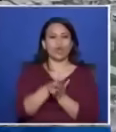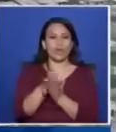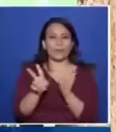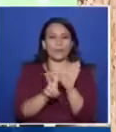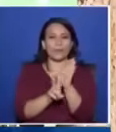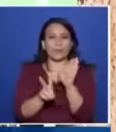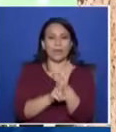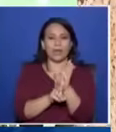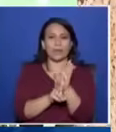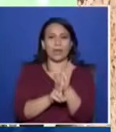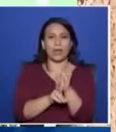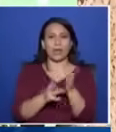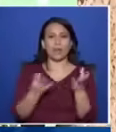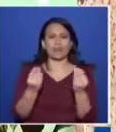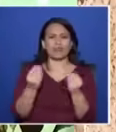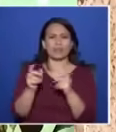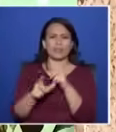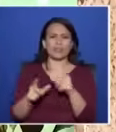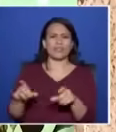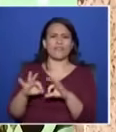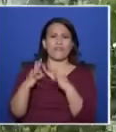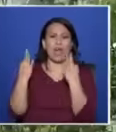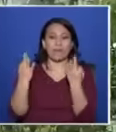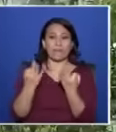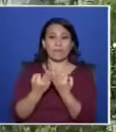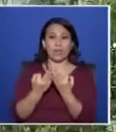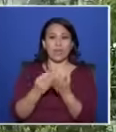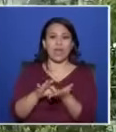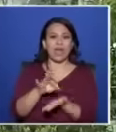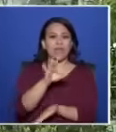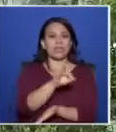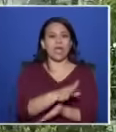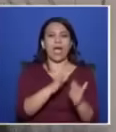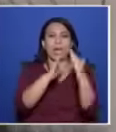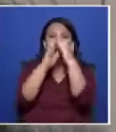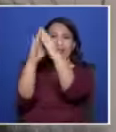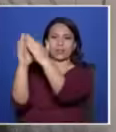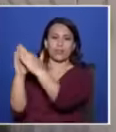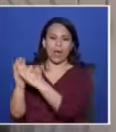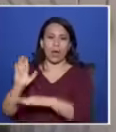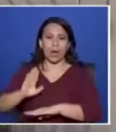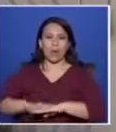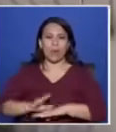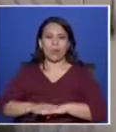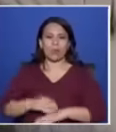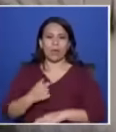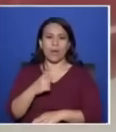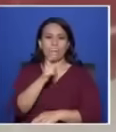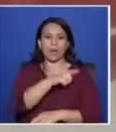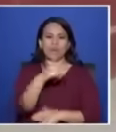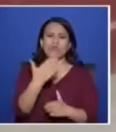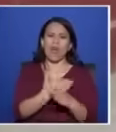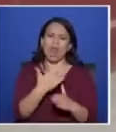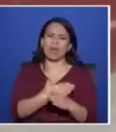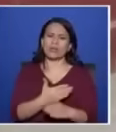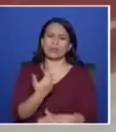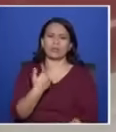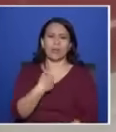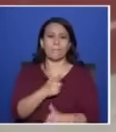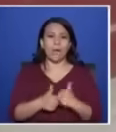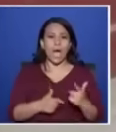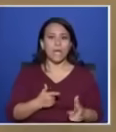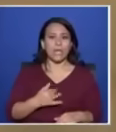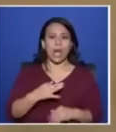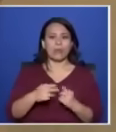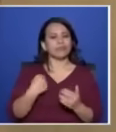Vivienda, donde decenas de familias han dejado sus predios debido a las extorsiones desde 2022. Lo que ellos